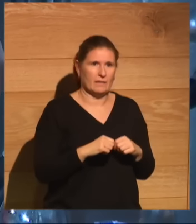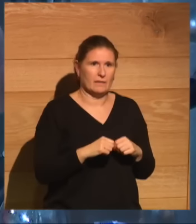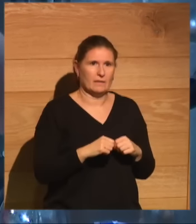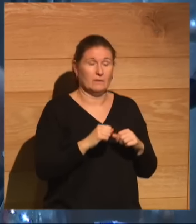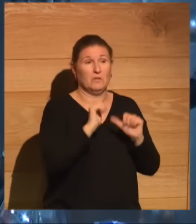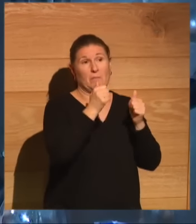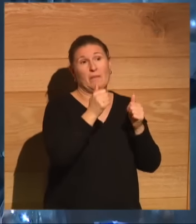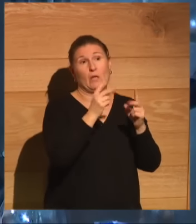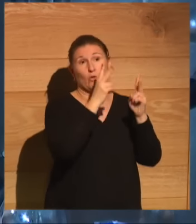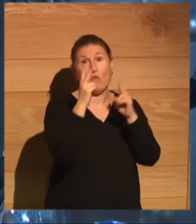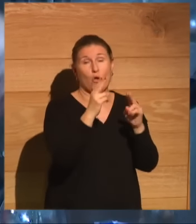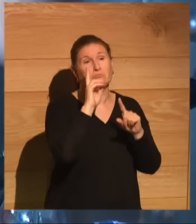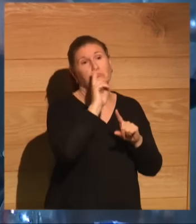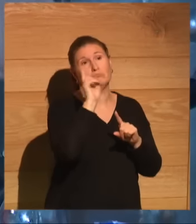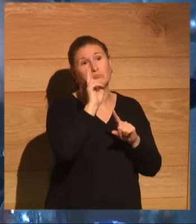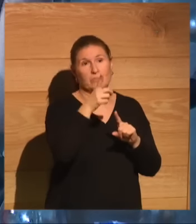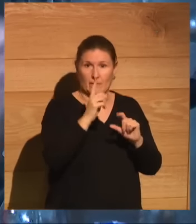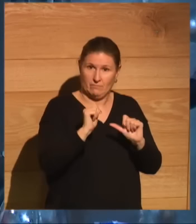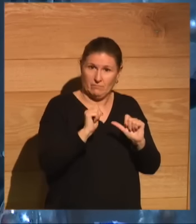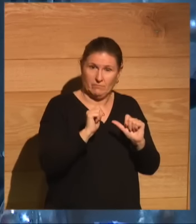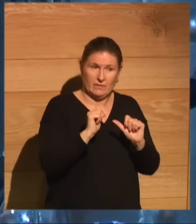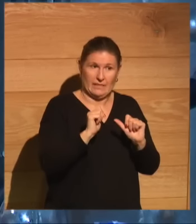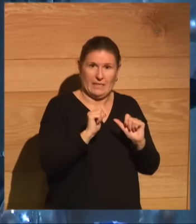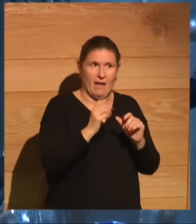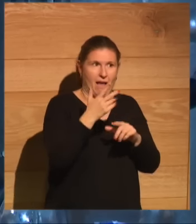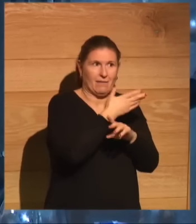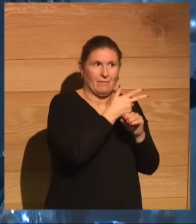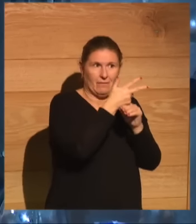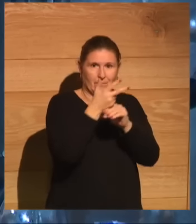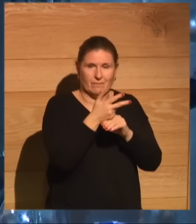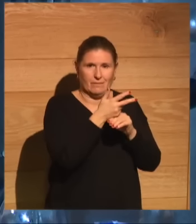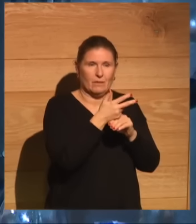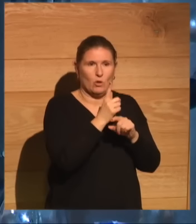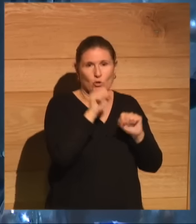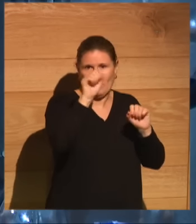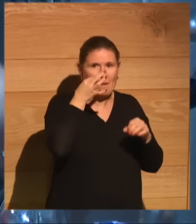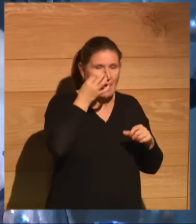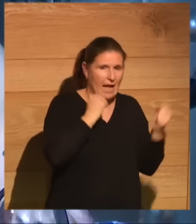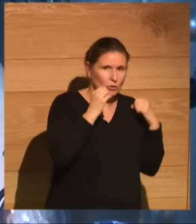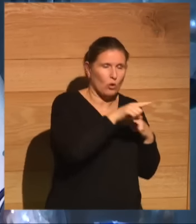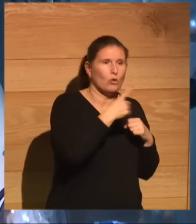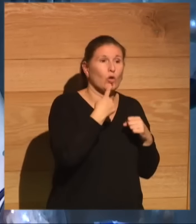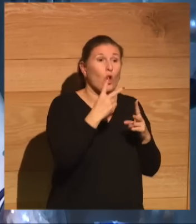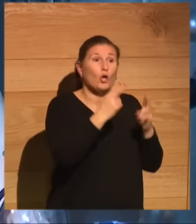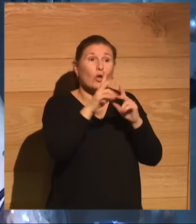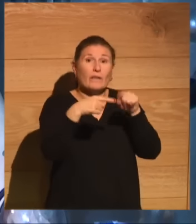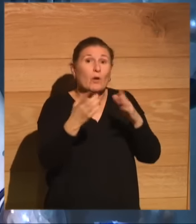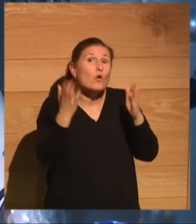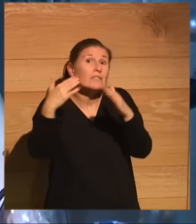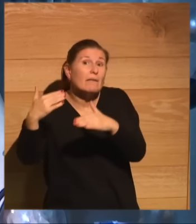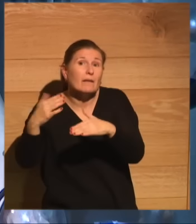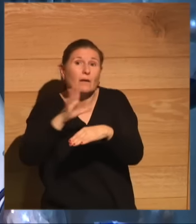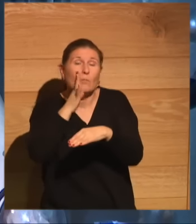unos trozos que habían empezado a filmar ya con Christopher Reeve. Trozos que no existieron luego después porque,